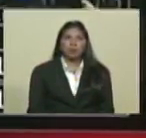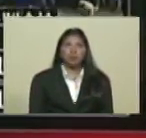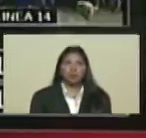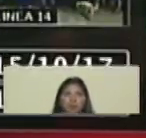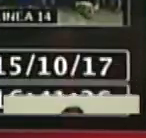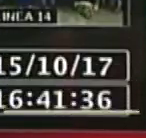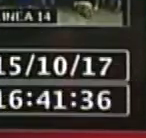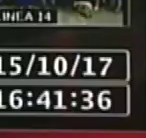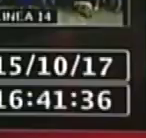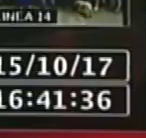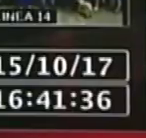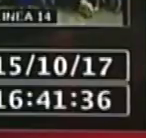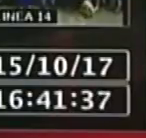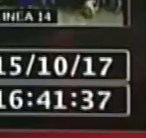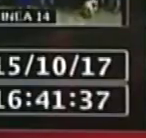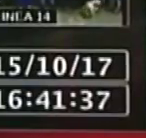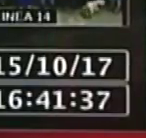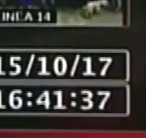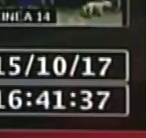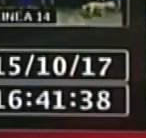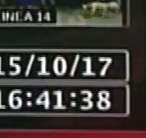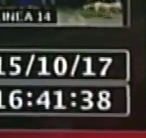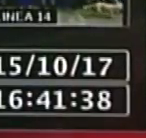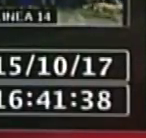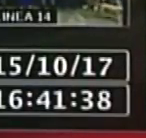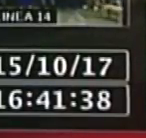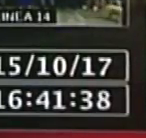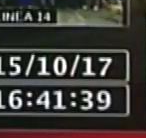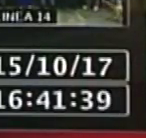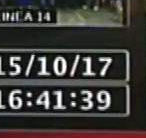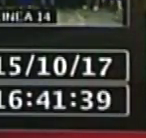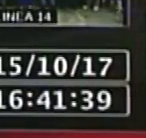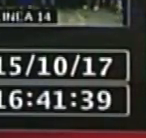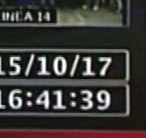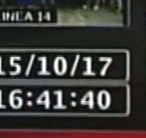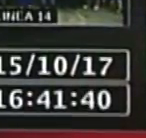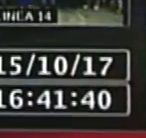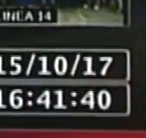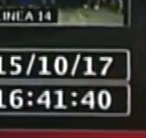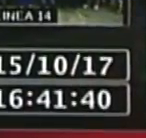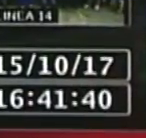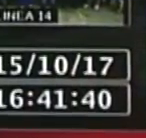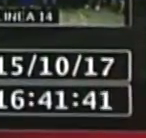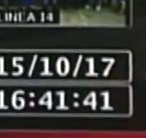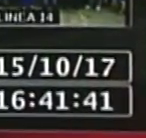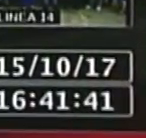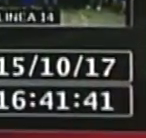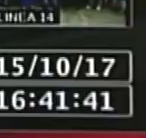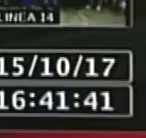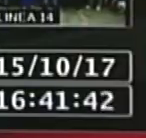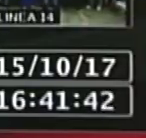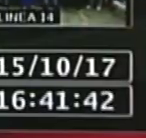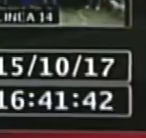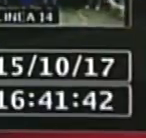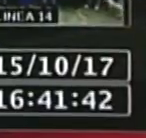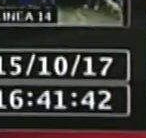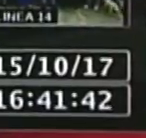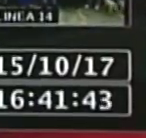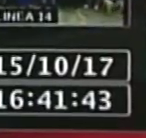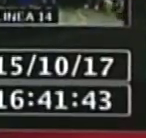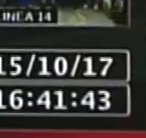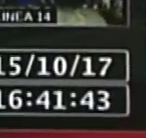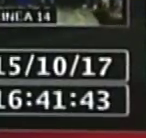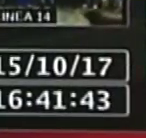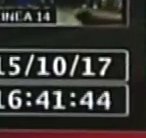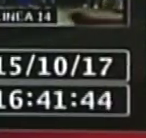El 6 del Tamacuro, por allá. ¿Ah? Guárico. Miranda. Ahí está la